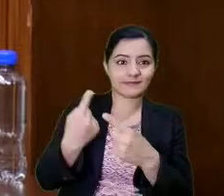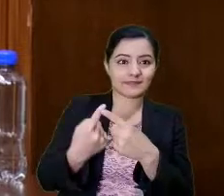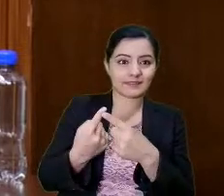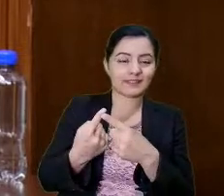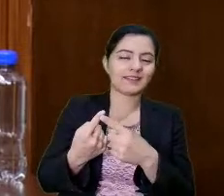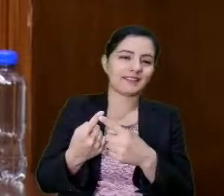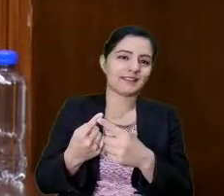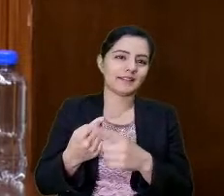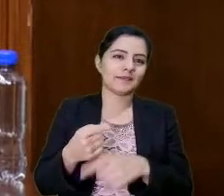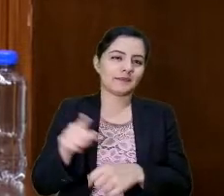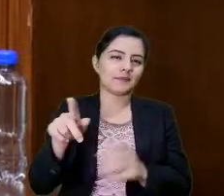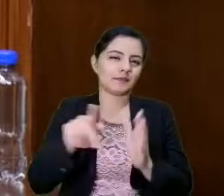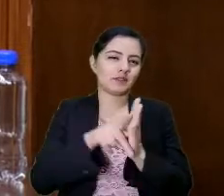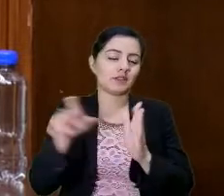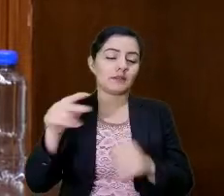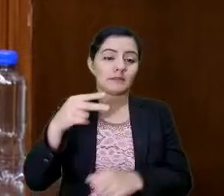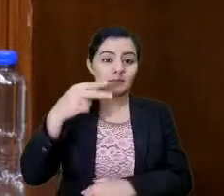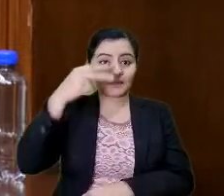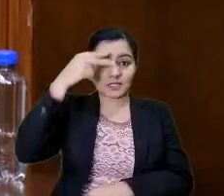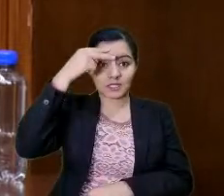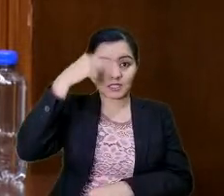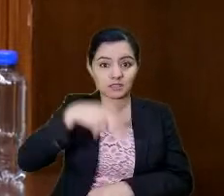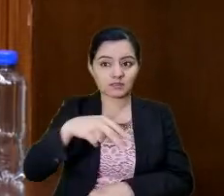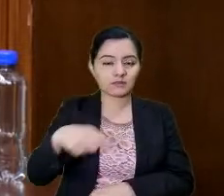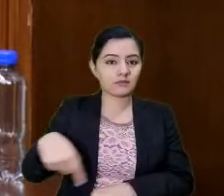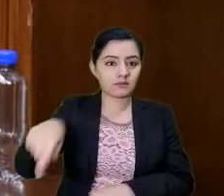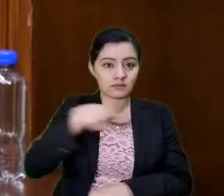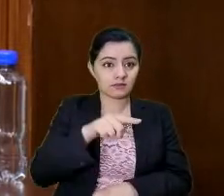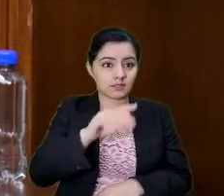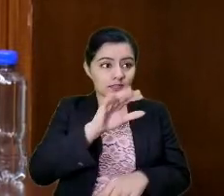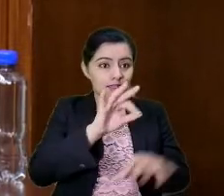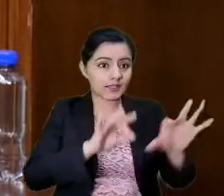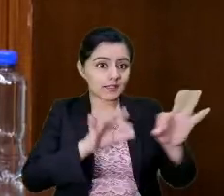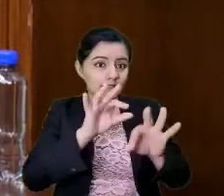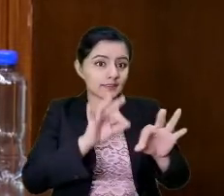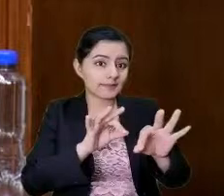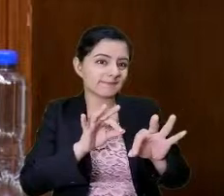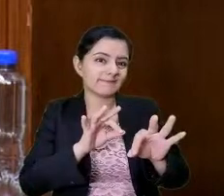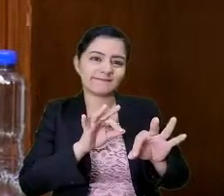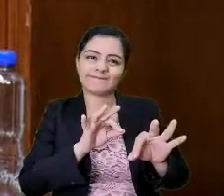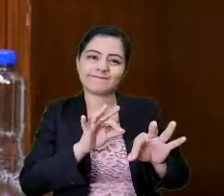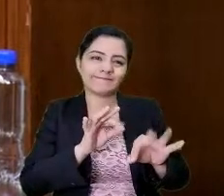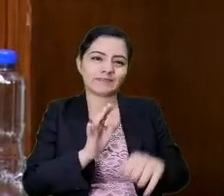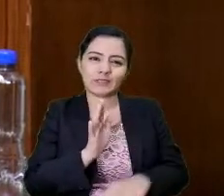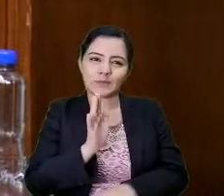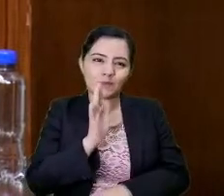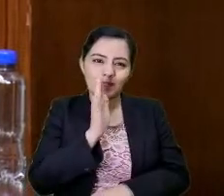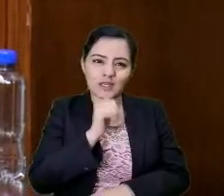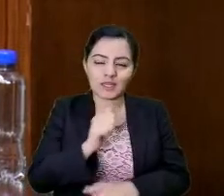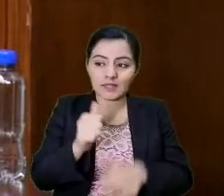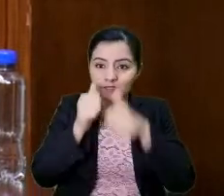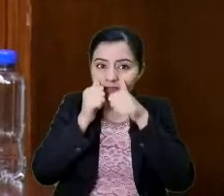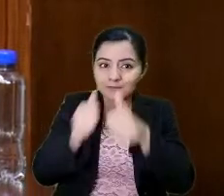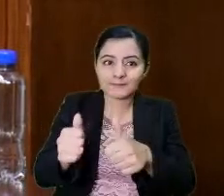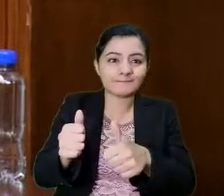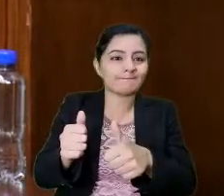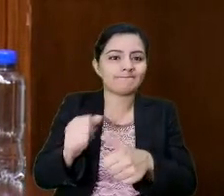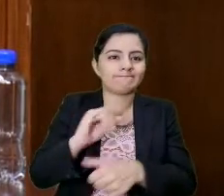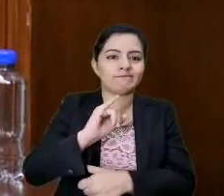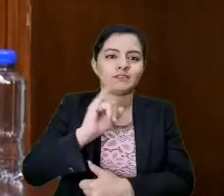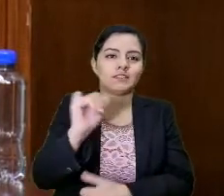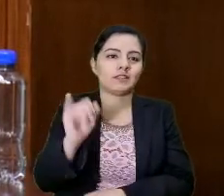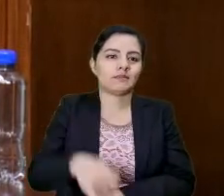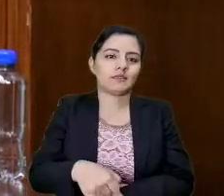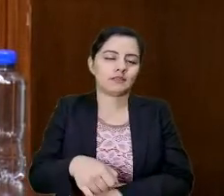reforma, los mexicanos nunca fuimos tomados en cuenta para poder decidir e intervenir en